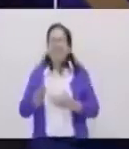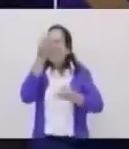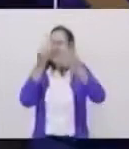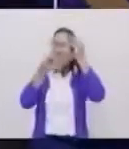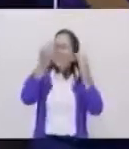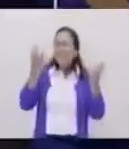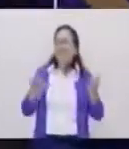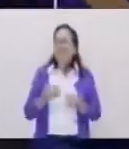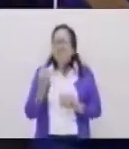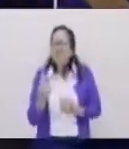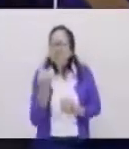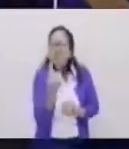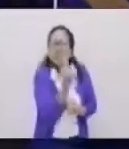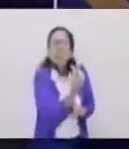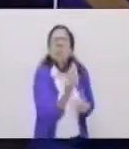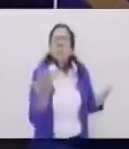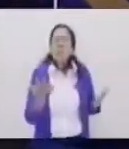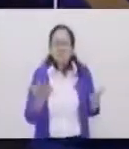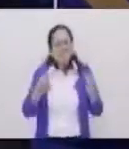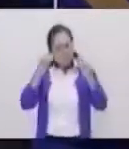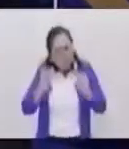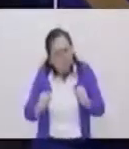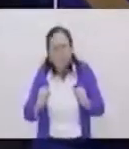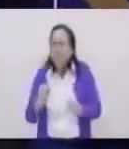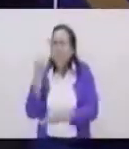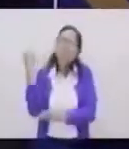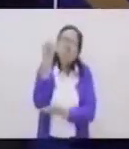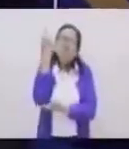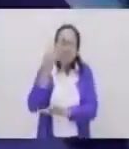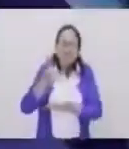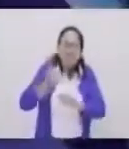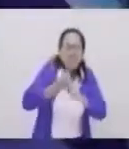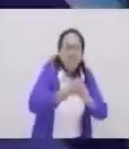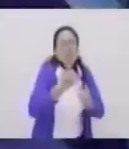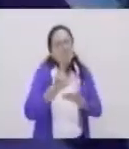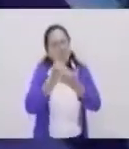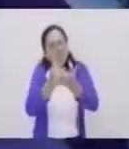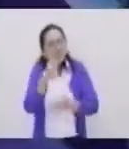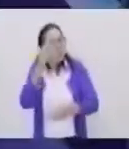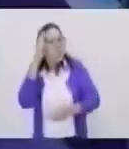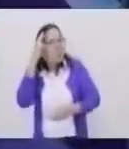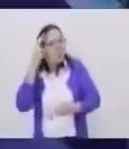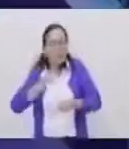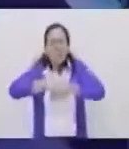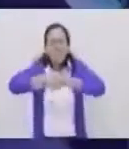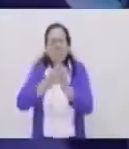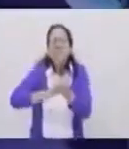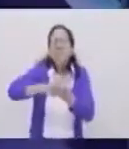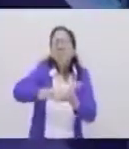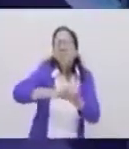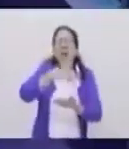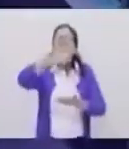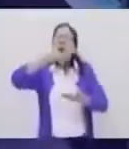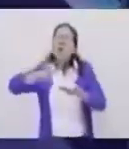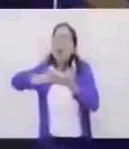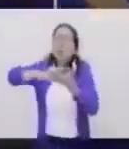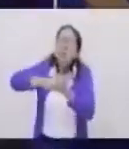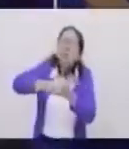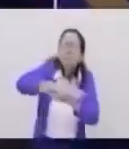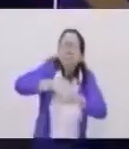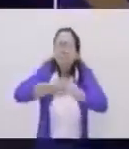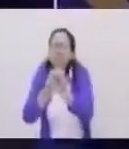también que cada miembro de la familia tiene algo importante que dar. Recuerda siempre lavarte tus manos con agua y